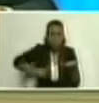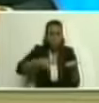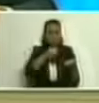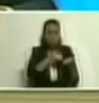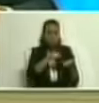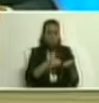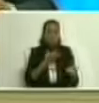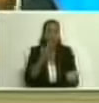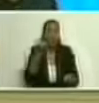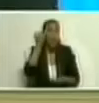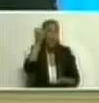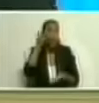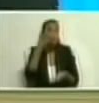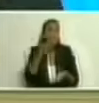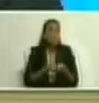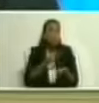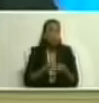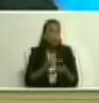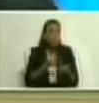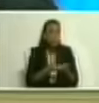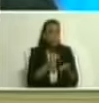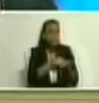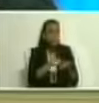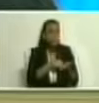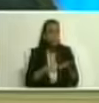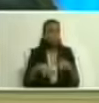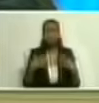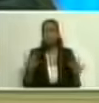la propuesta de